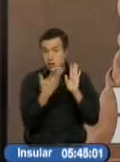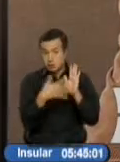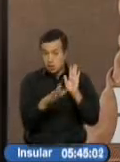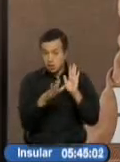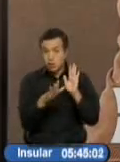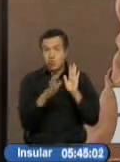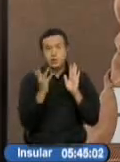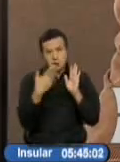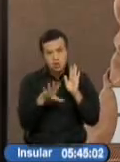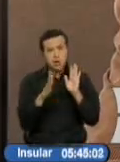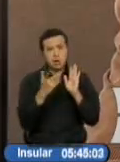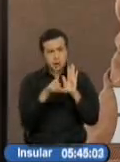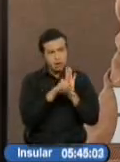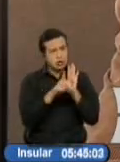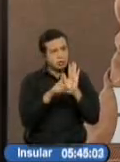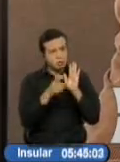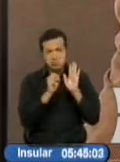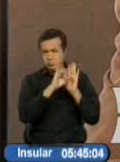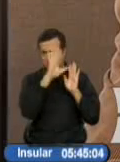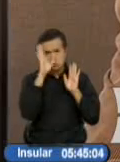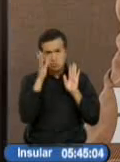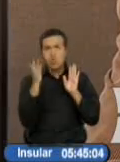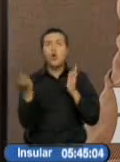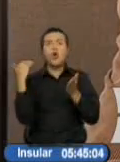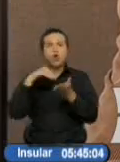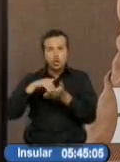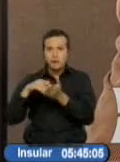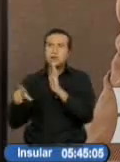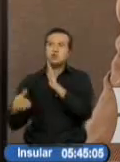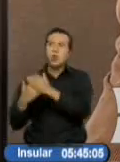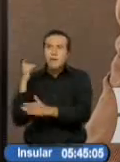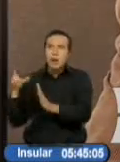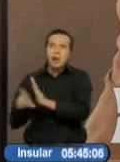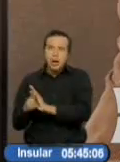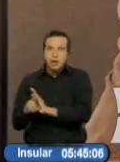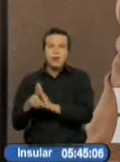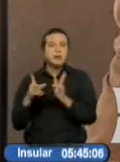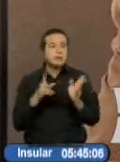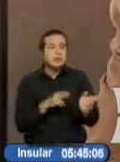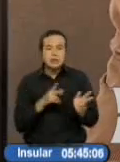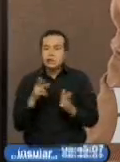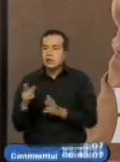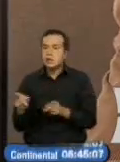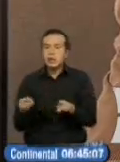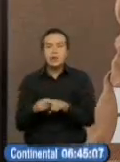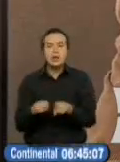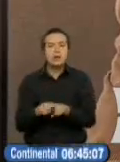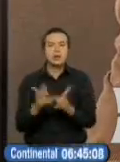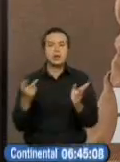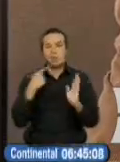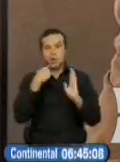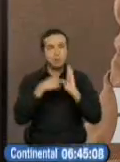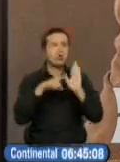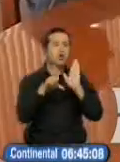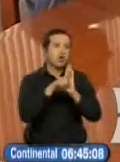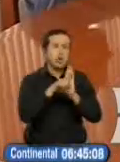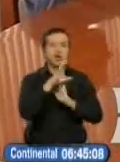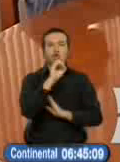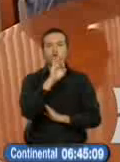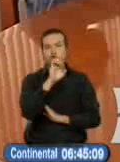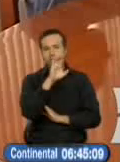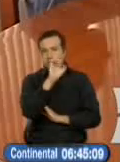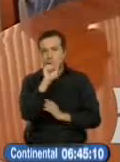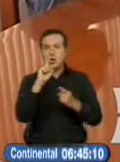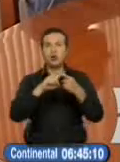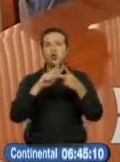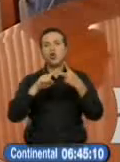dice parte de lo que está nuevamente planteándose en la ley de plusvalía. Estamos hablando de la COTA, de la LOT. Silverio Durán,